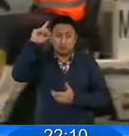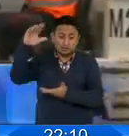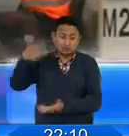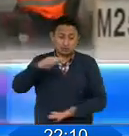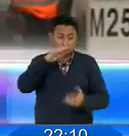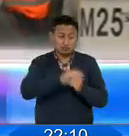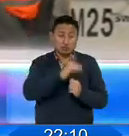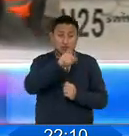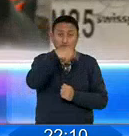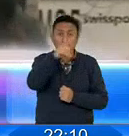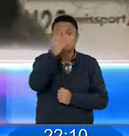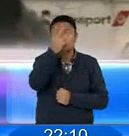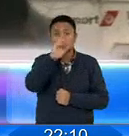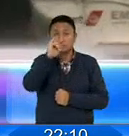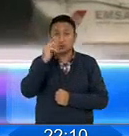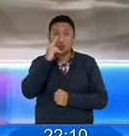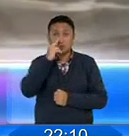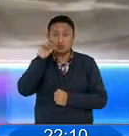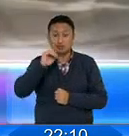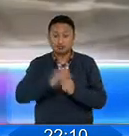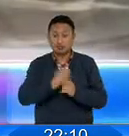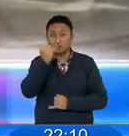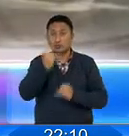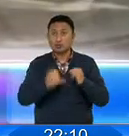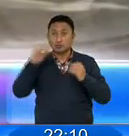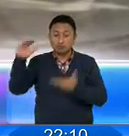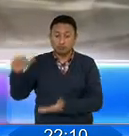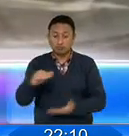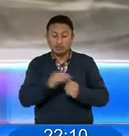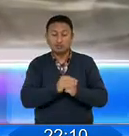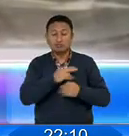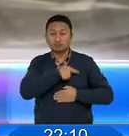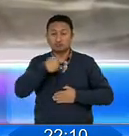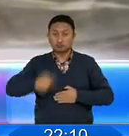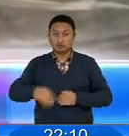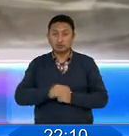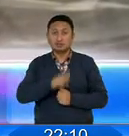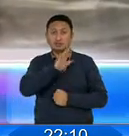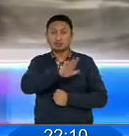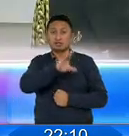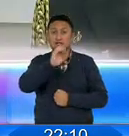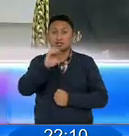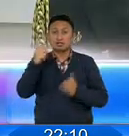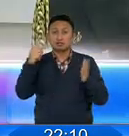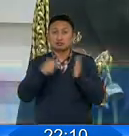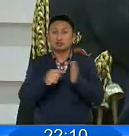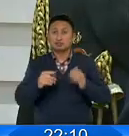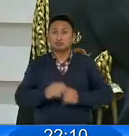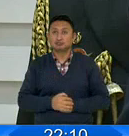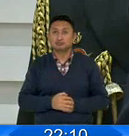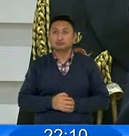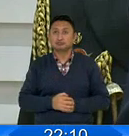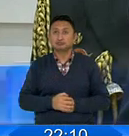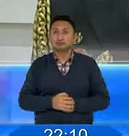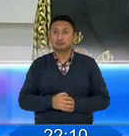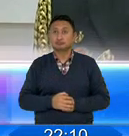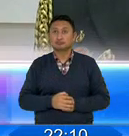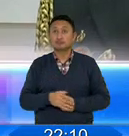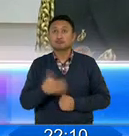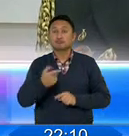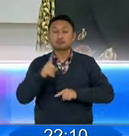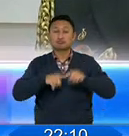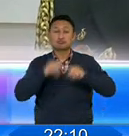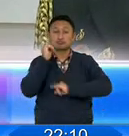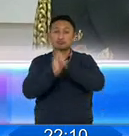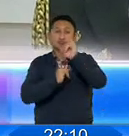para el próximo 16 de junio llegue el último cargamento de Sinovac con 500.000 vacunas. Amigos de organismos